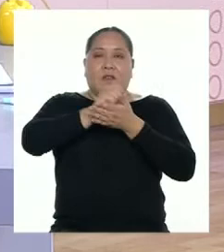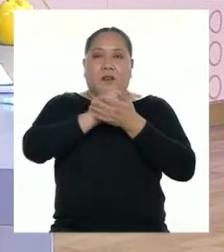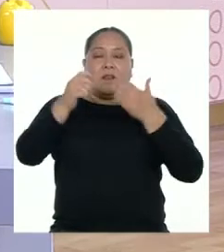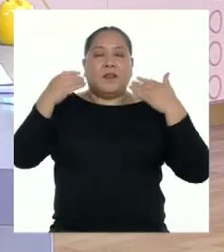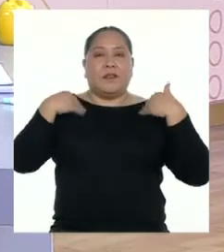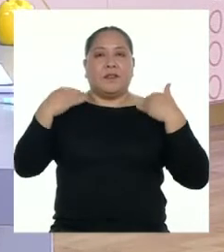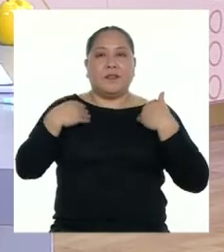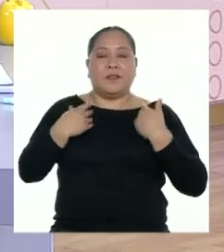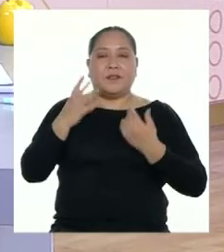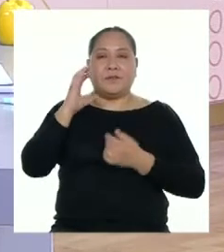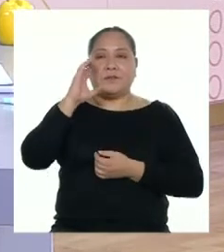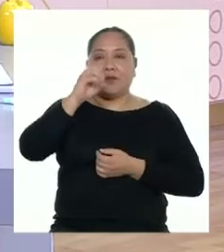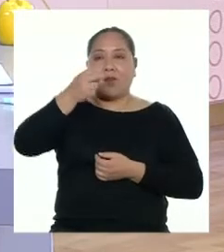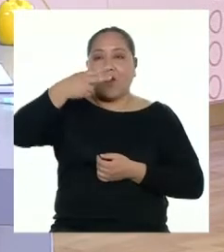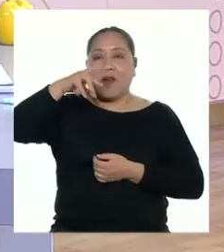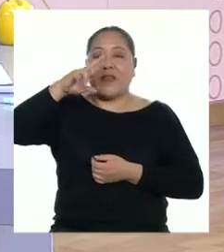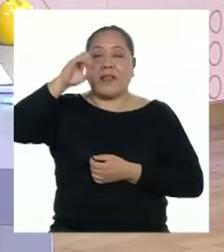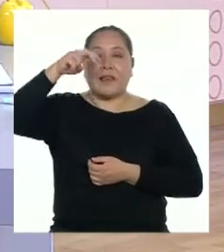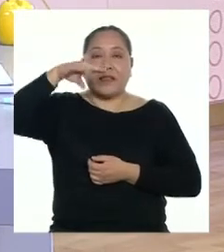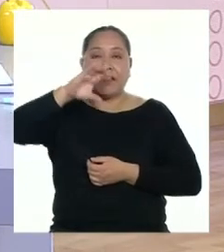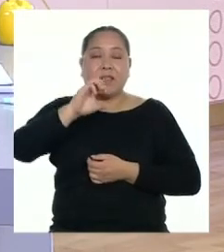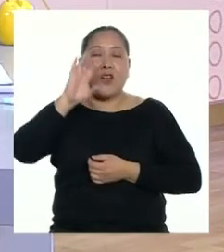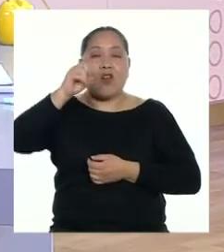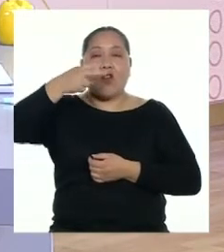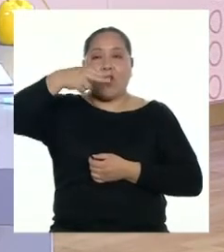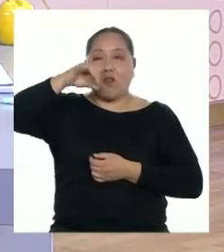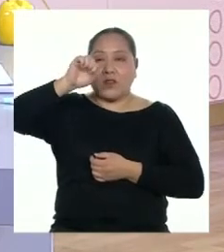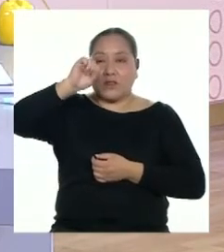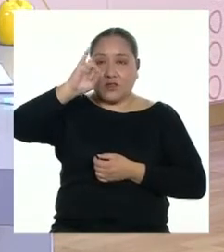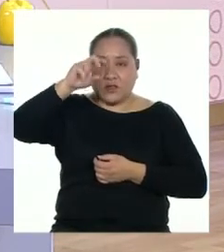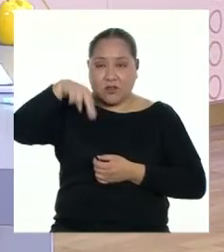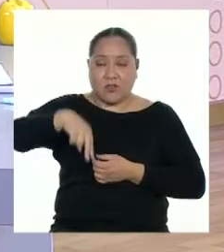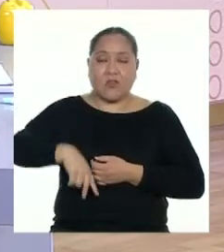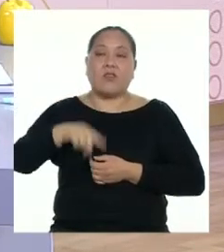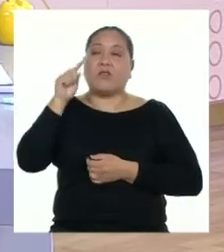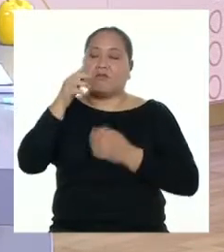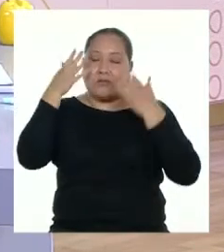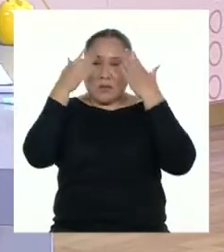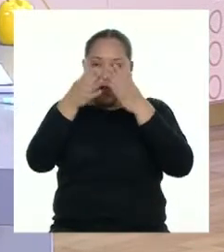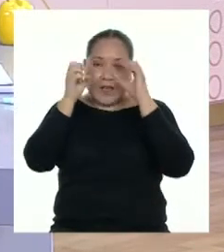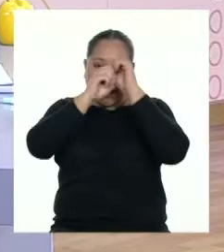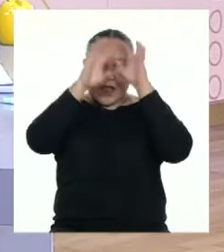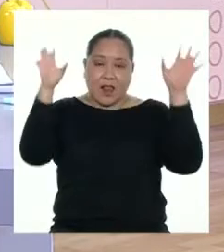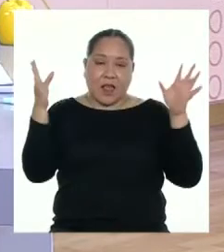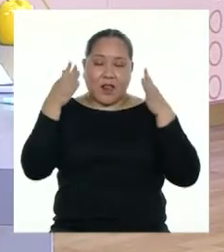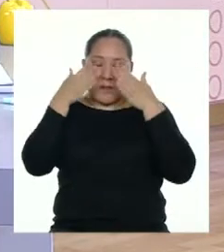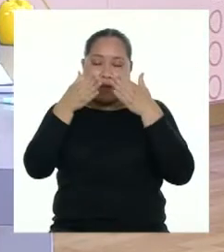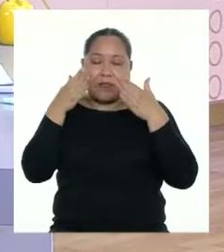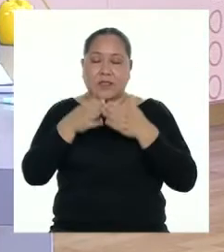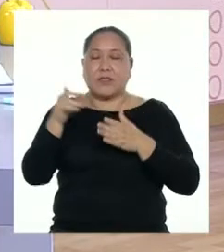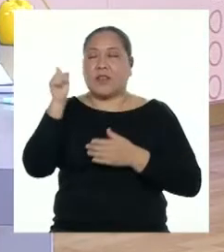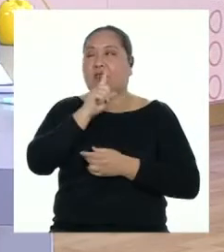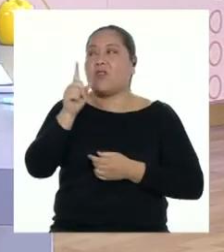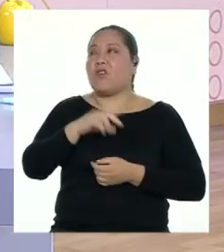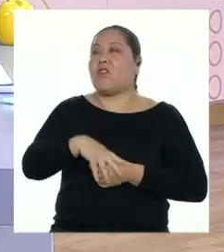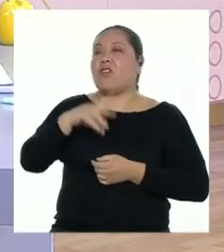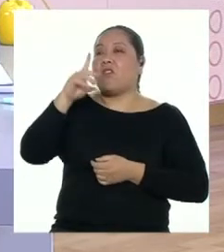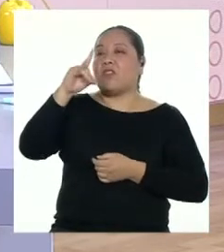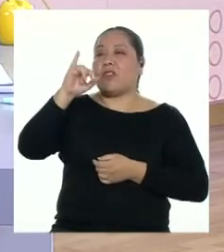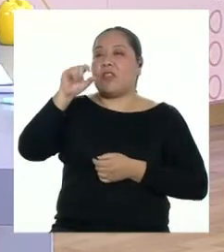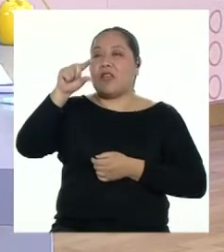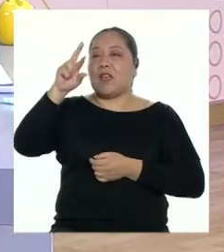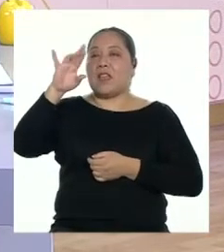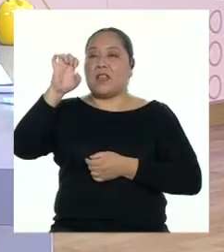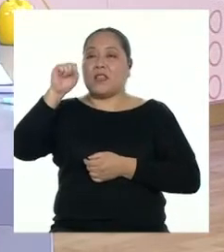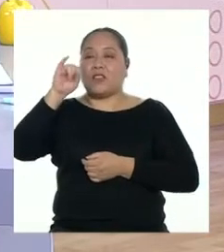cohesión y que además sean claras y precisas, sin ningún vacío de información o digresión, que como vimos en programas anteriores